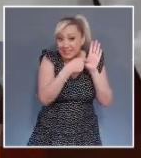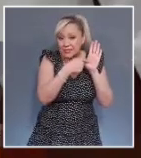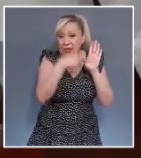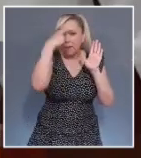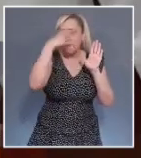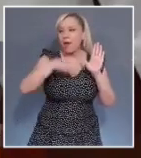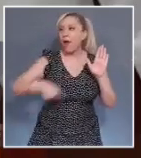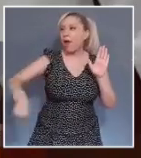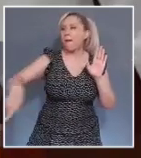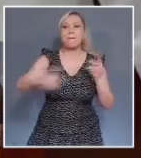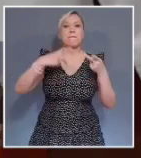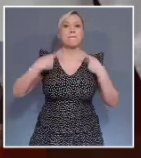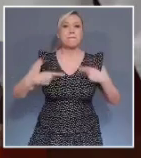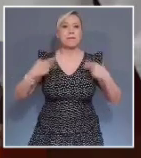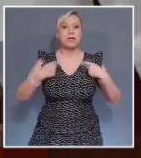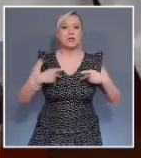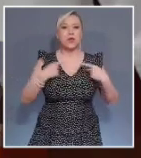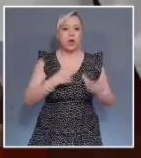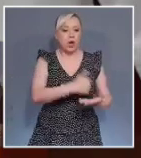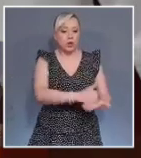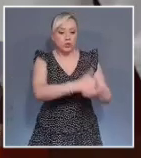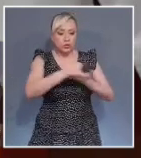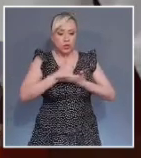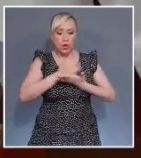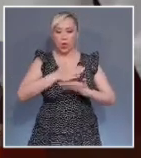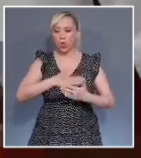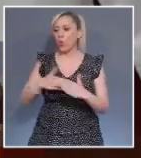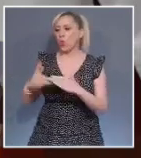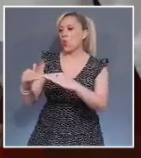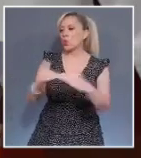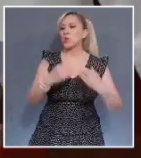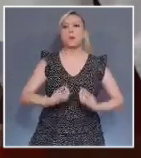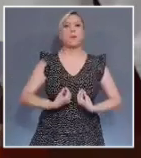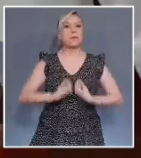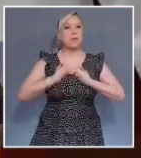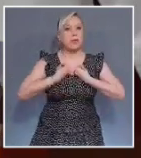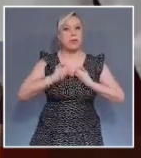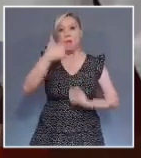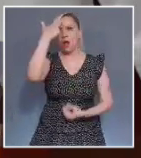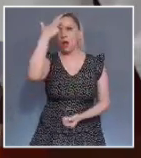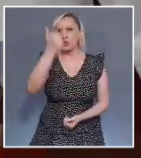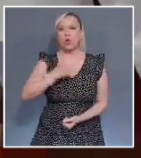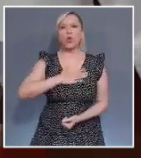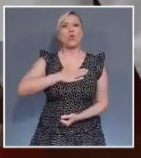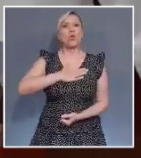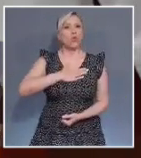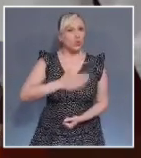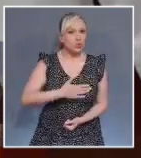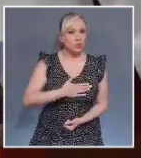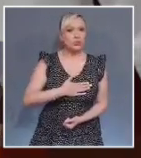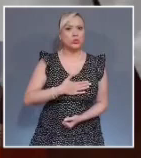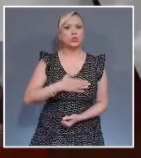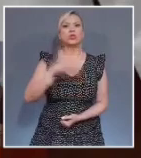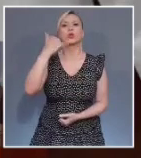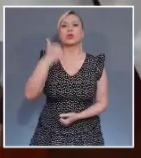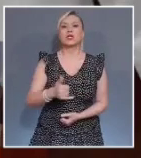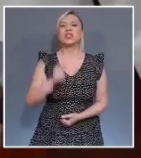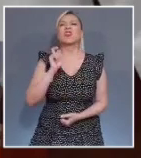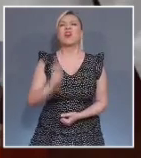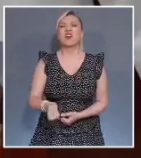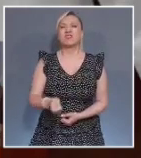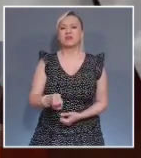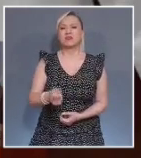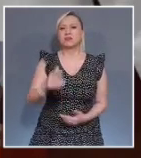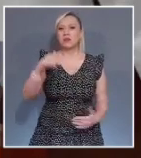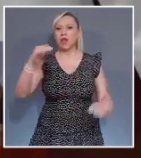de justicia social. Pero también es un instrumento para mantener un status quo desigual e